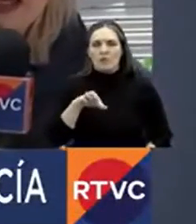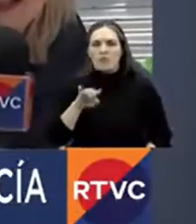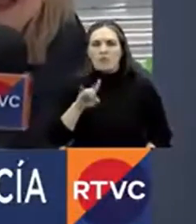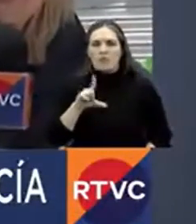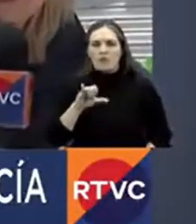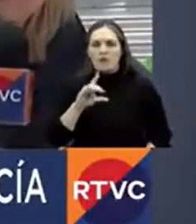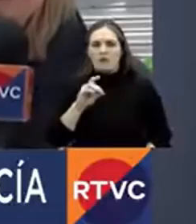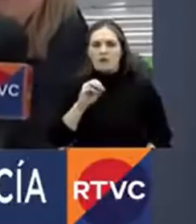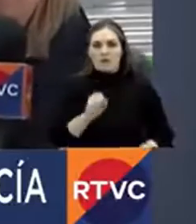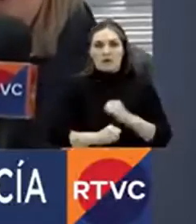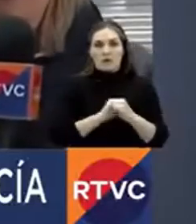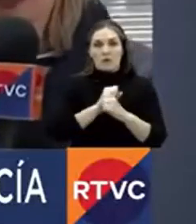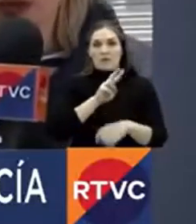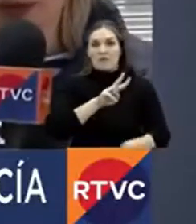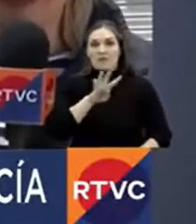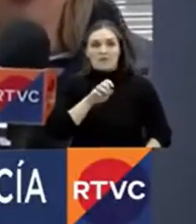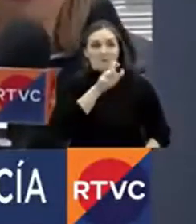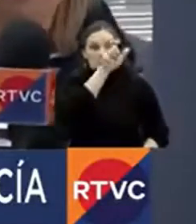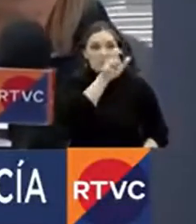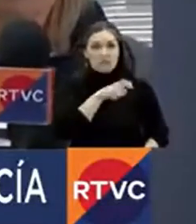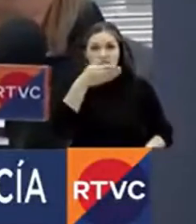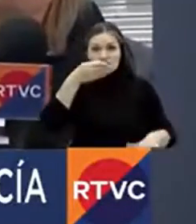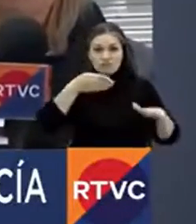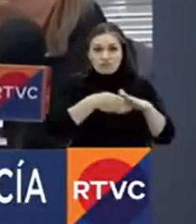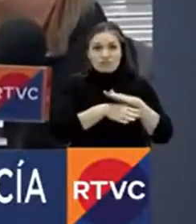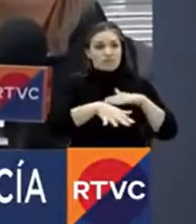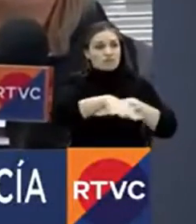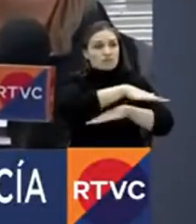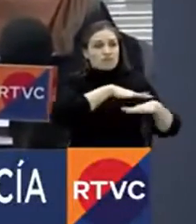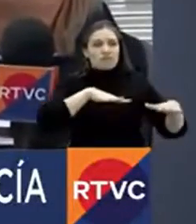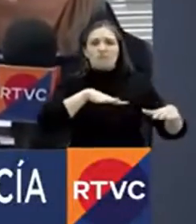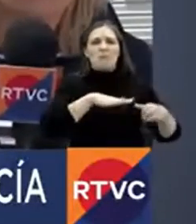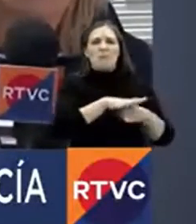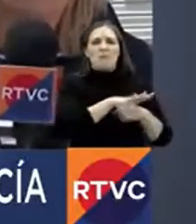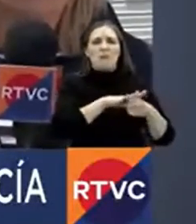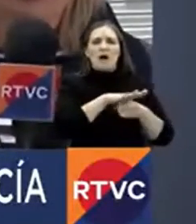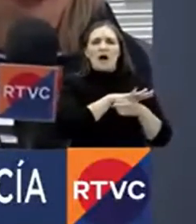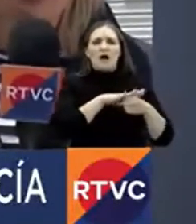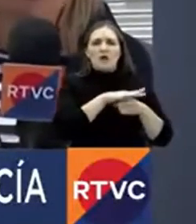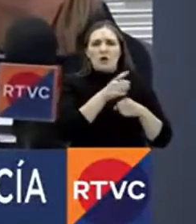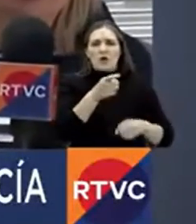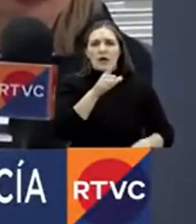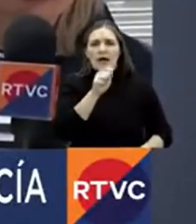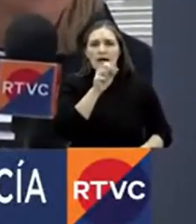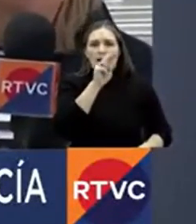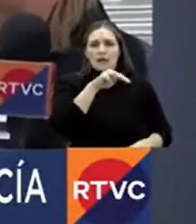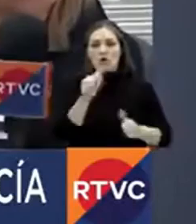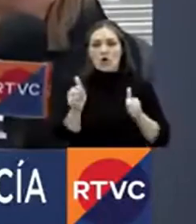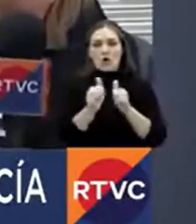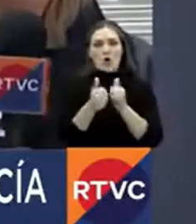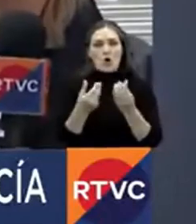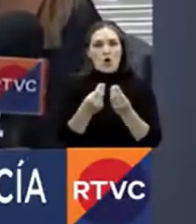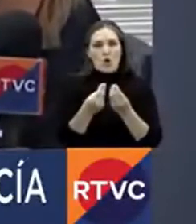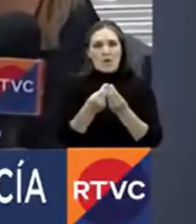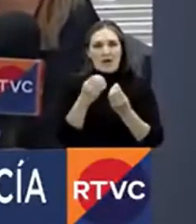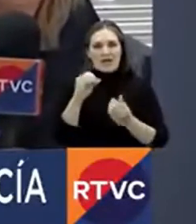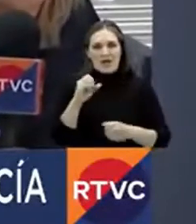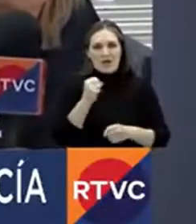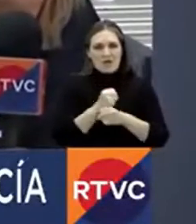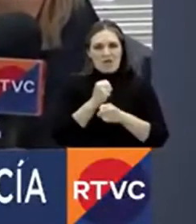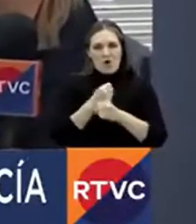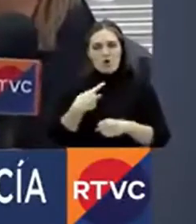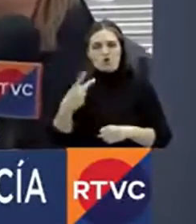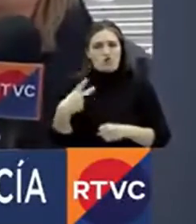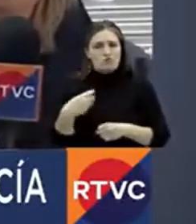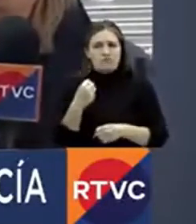edad. Él había llegado aquí justamente en el barrio Luis Carlos Galán con su compañero de trabajo y también de patrulla noctámbula